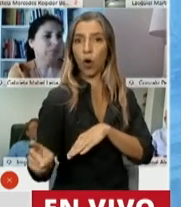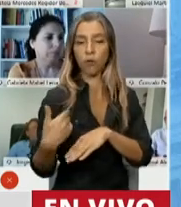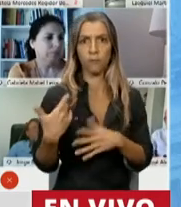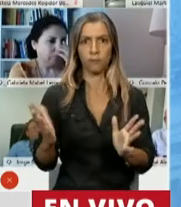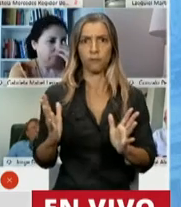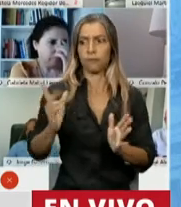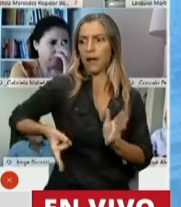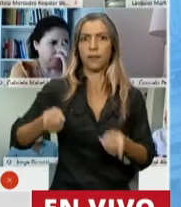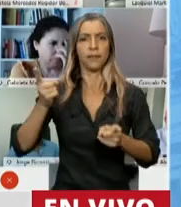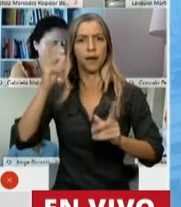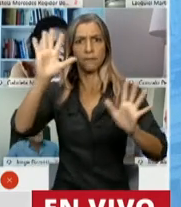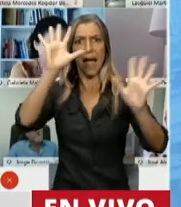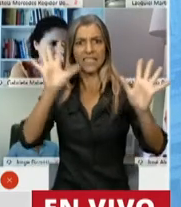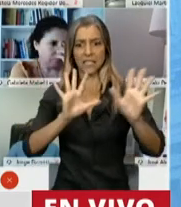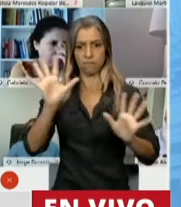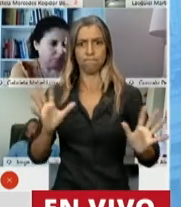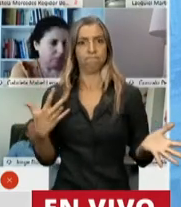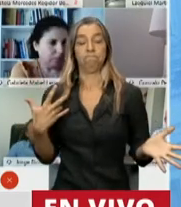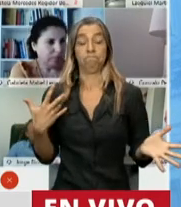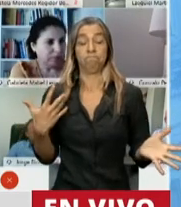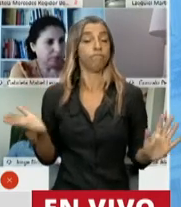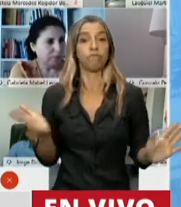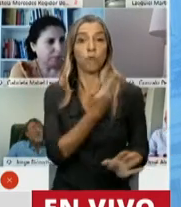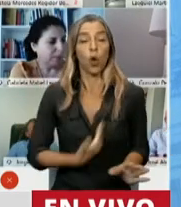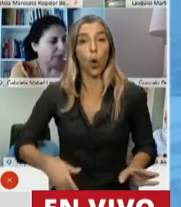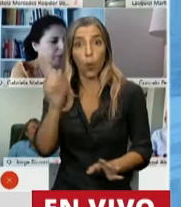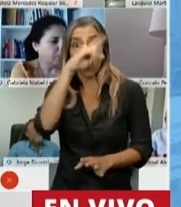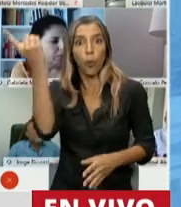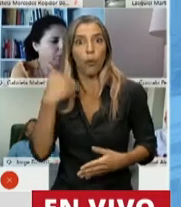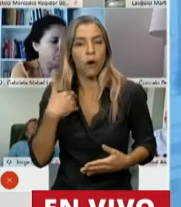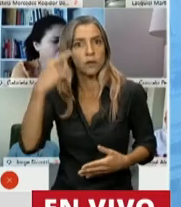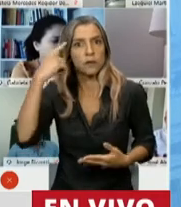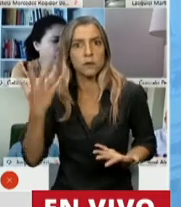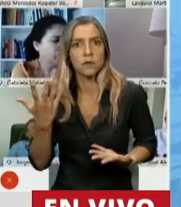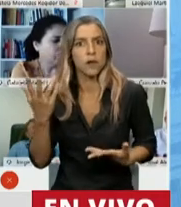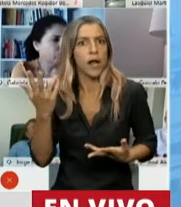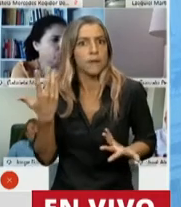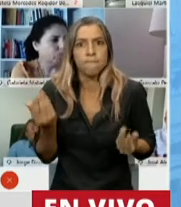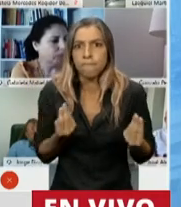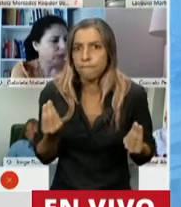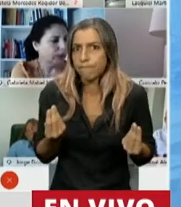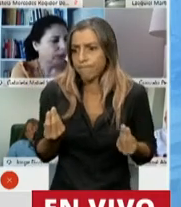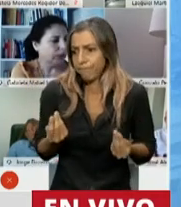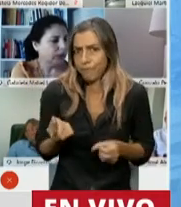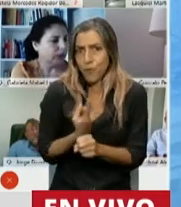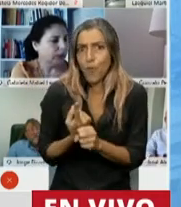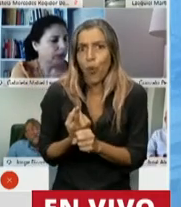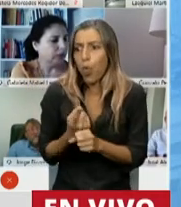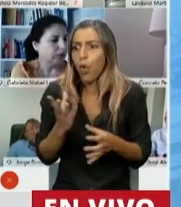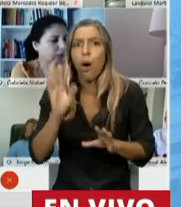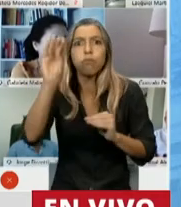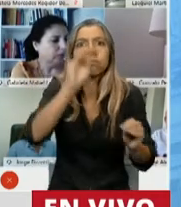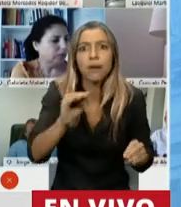nacional, absolutamente superado en el manejo de la crisis sanitaria, era un simple espectador de